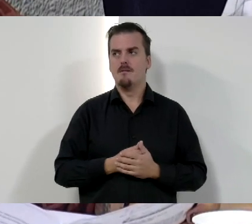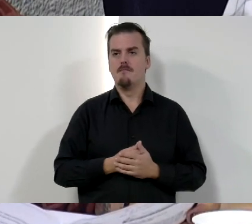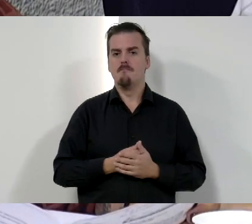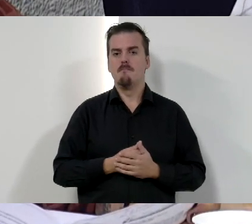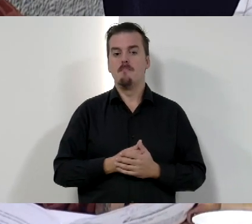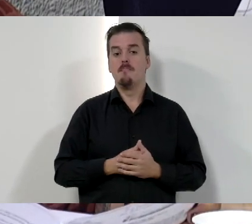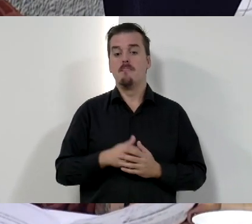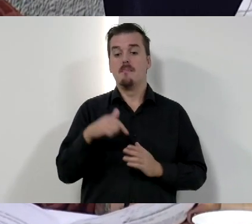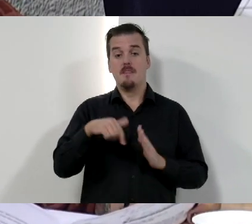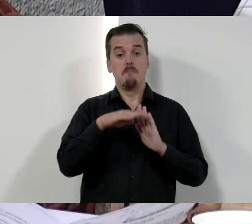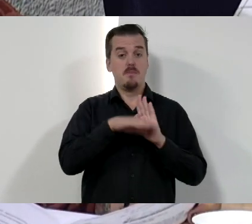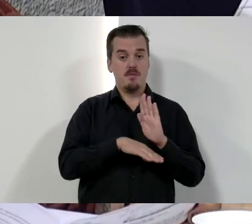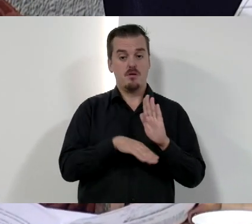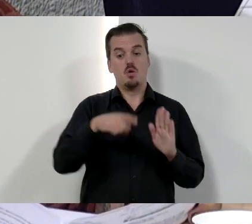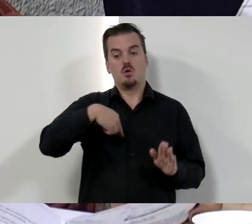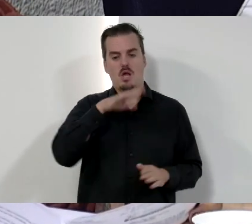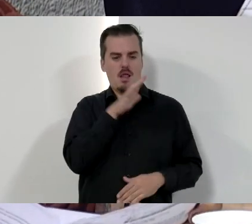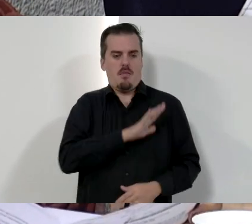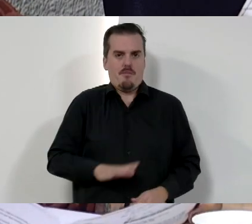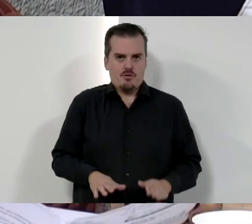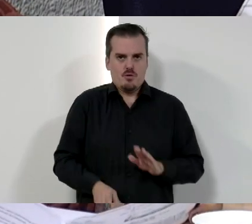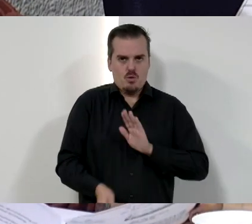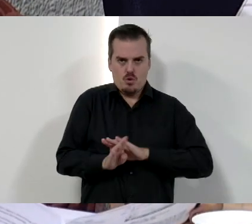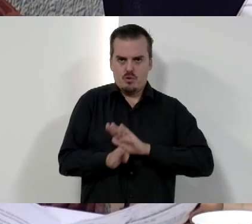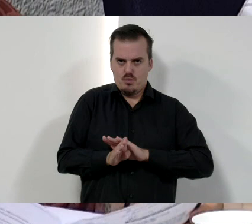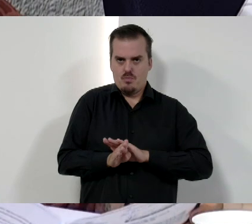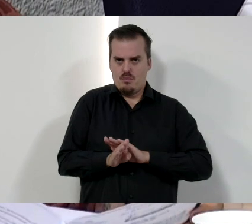Esta medida nosotros de momento la vamos a mantener tal como está.